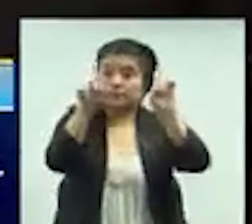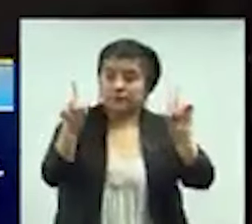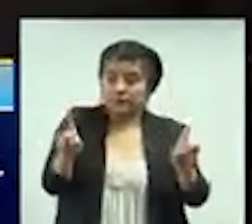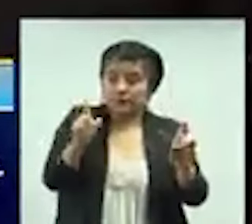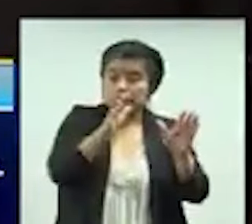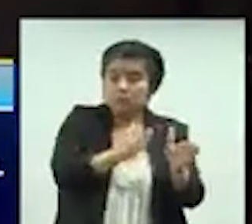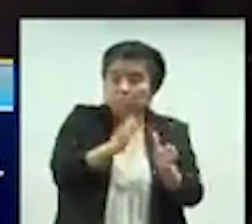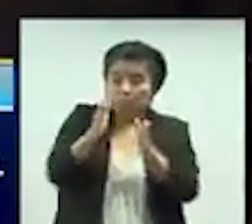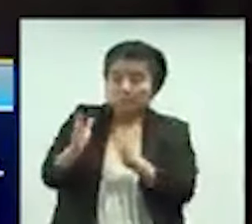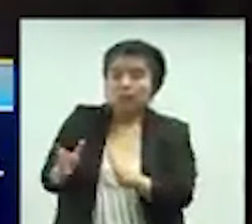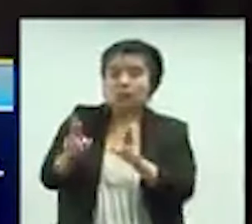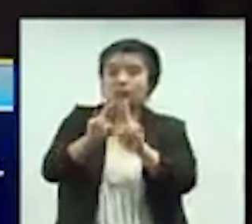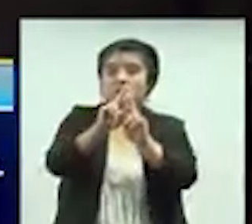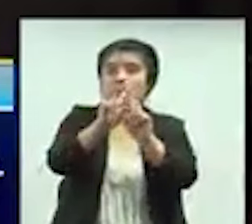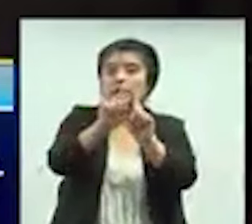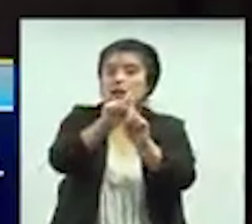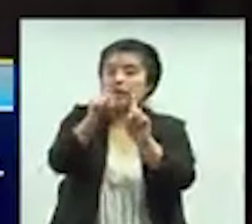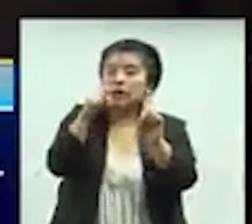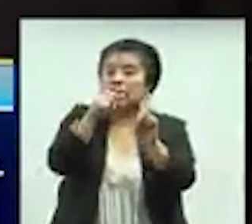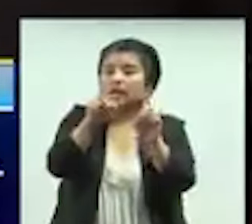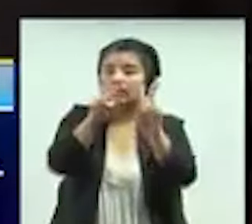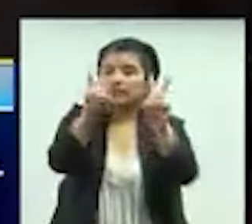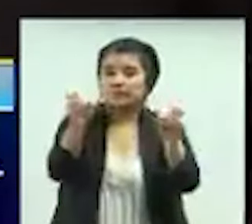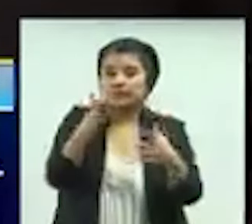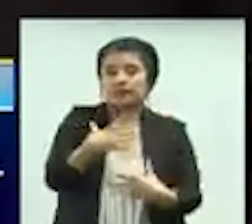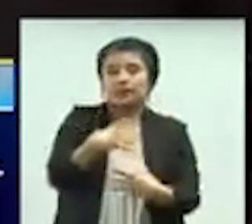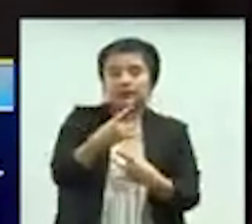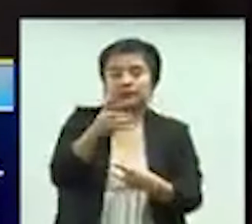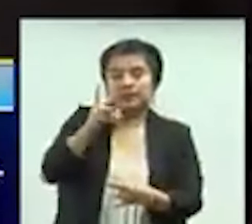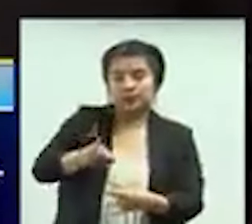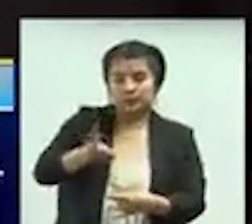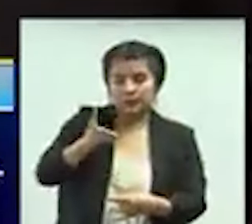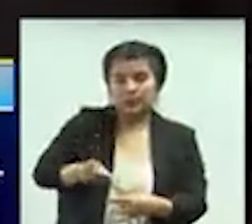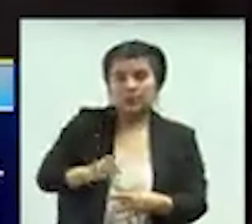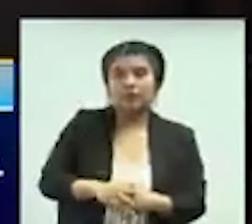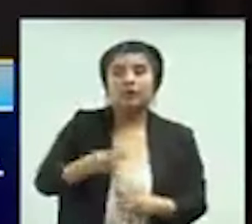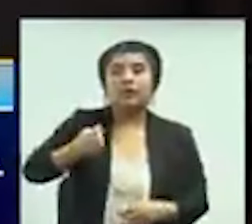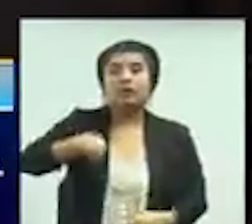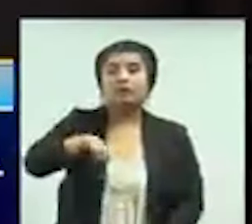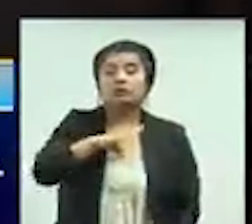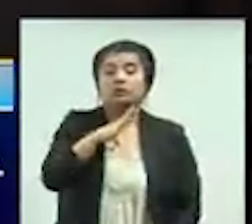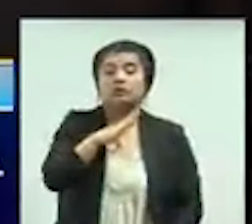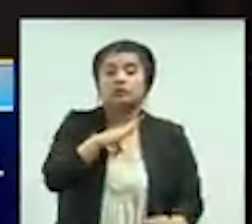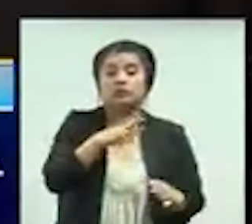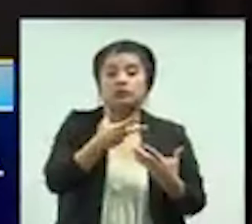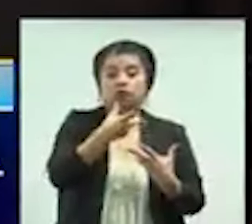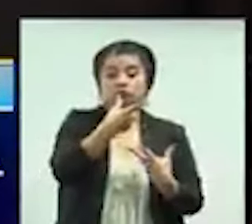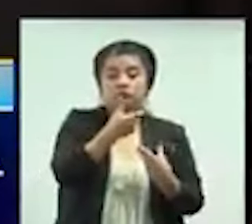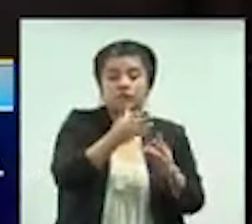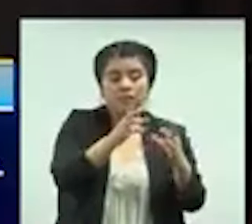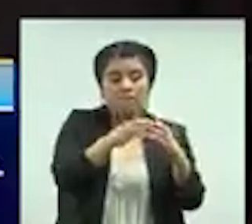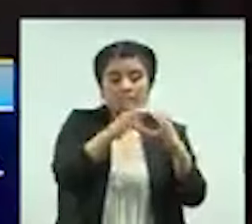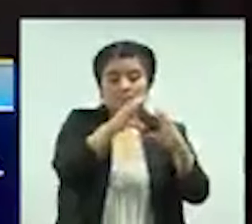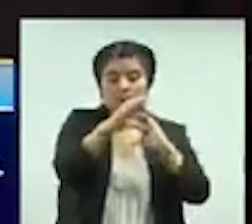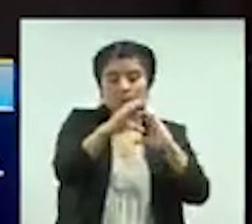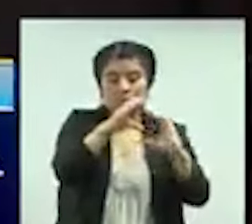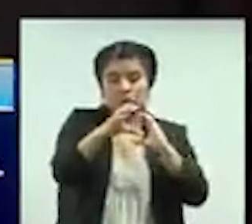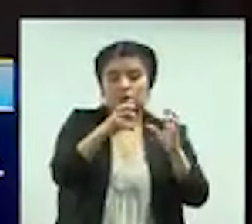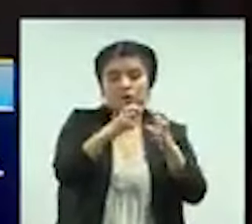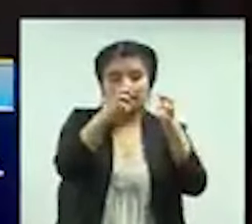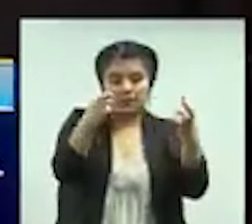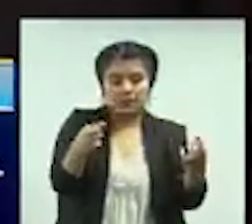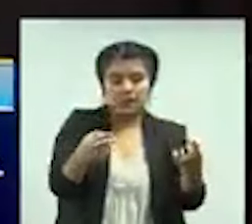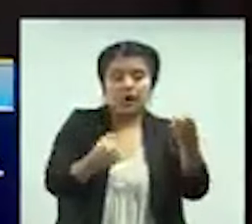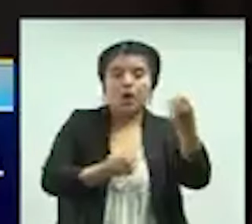momentos con relación al tema de interés del señor diputado. Tenemos el comunicado de prensa en donde Guatemala apoya